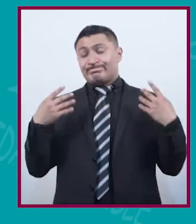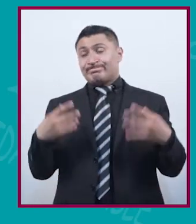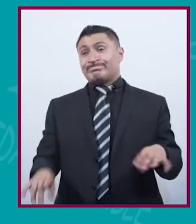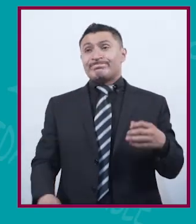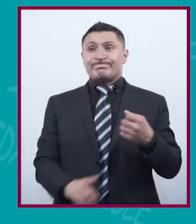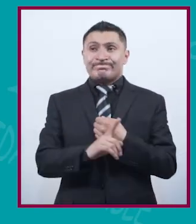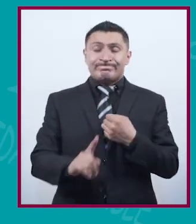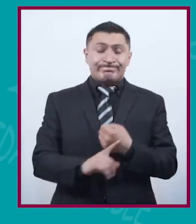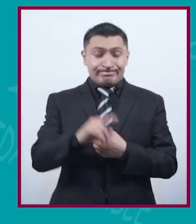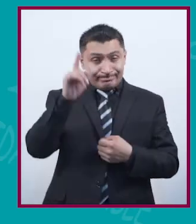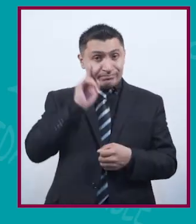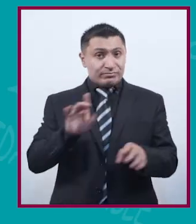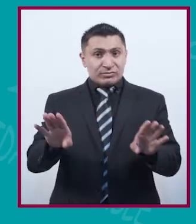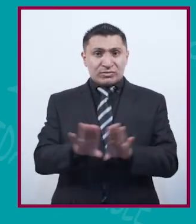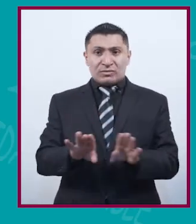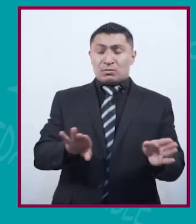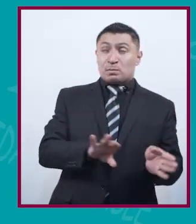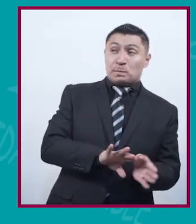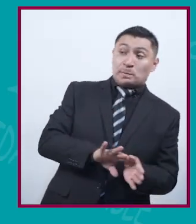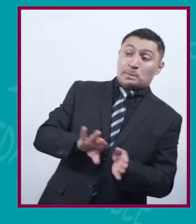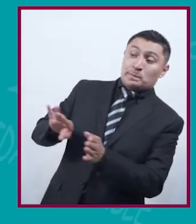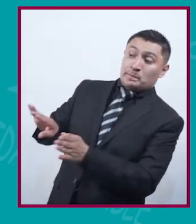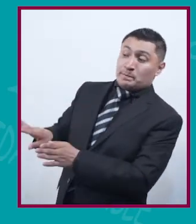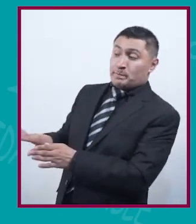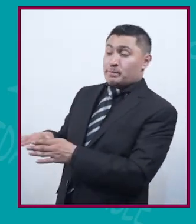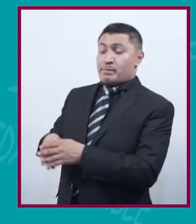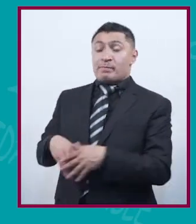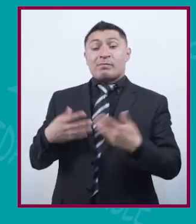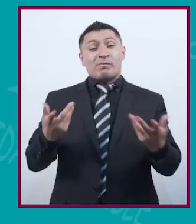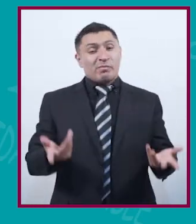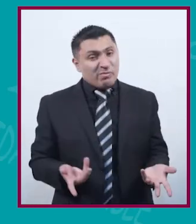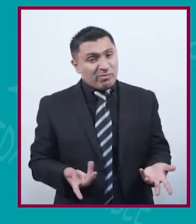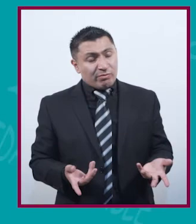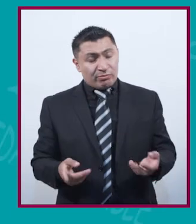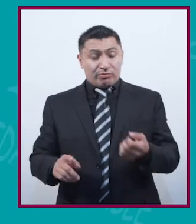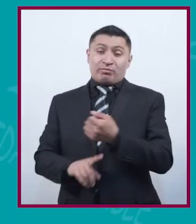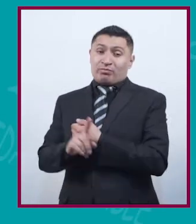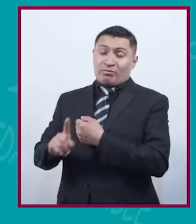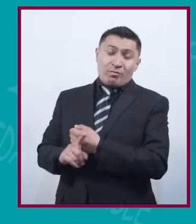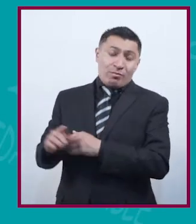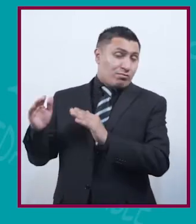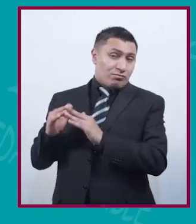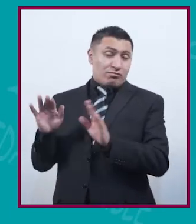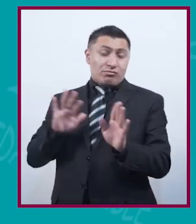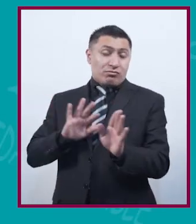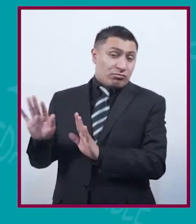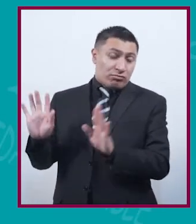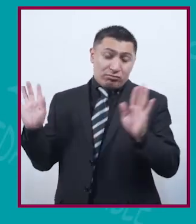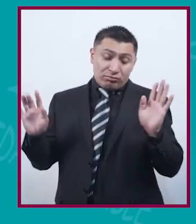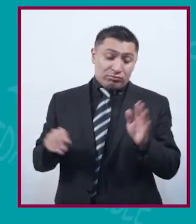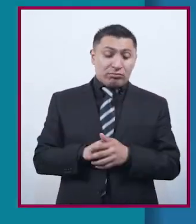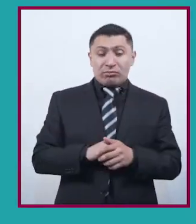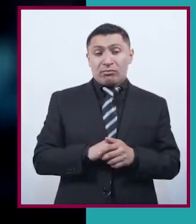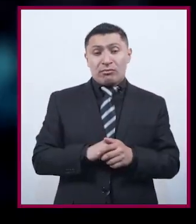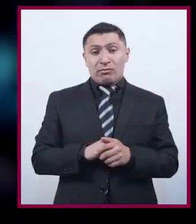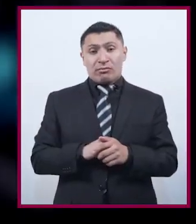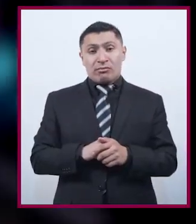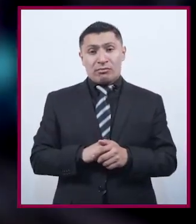entonces las problemáticas de las mujeres quedarían subsumidas en la problemática de clase.